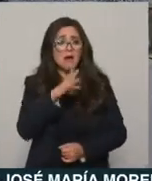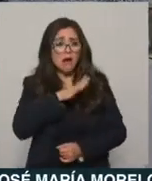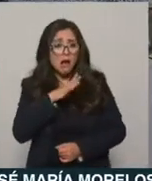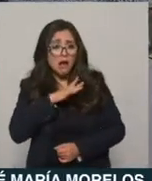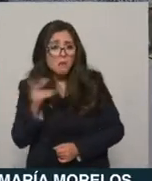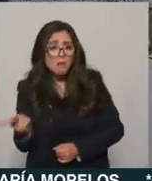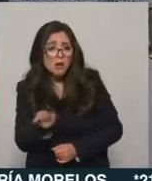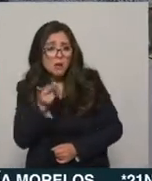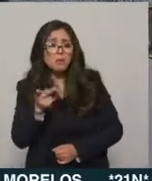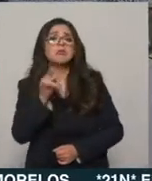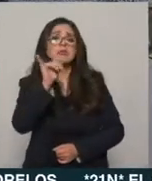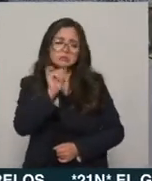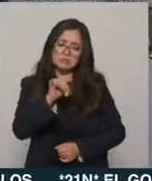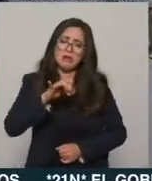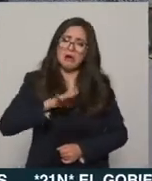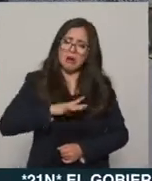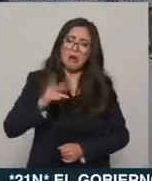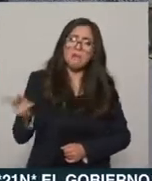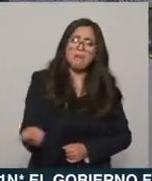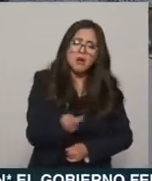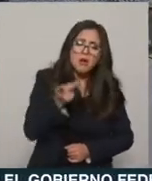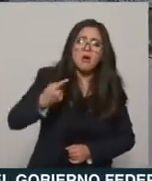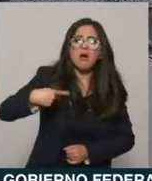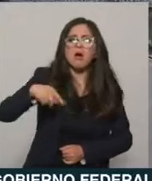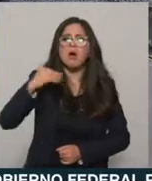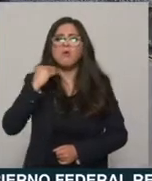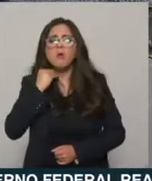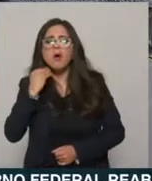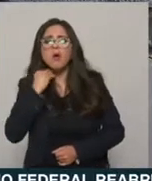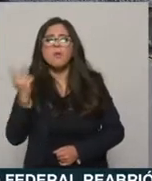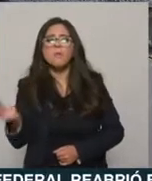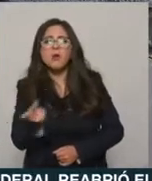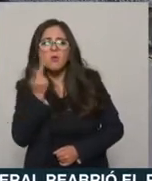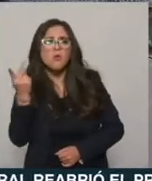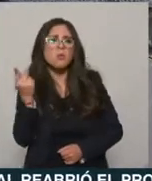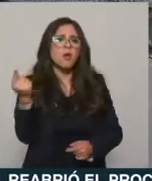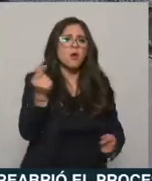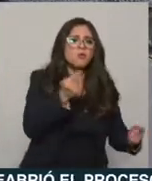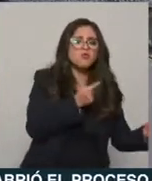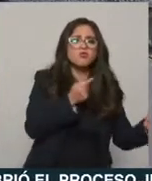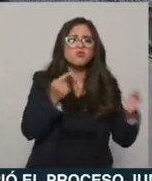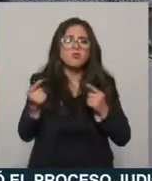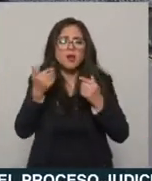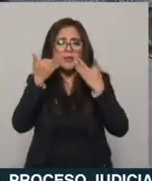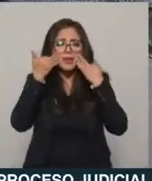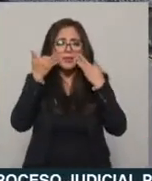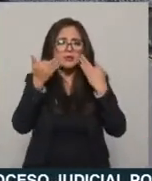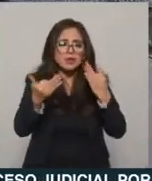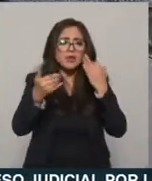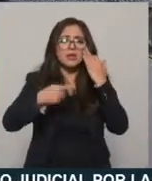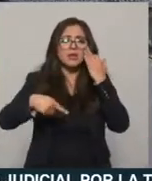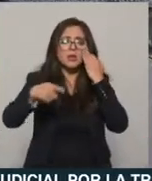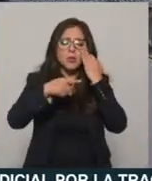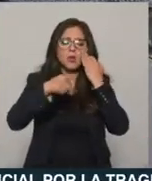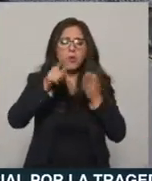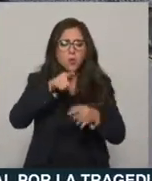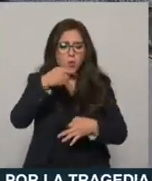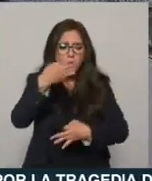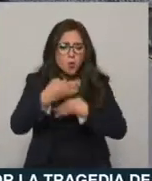interrogatorios, contrainterrogatorios, los abogados preguntan, la otra parte también contrainterroga al testigo, el juez modera el